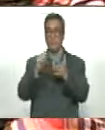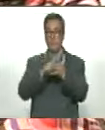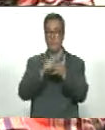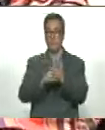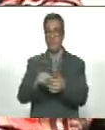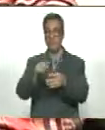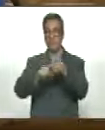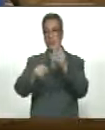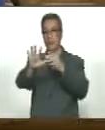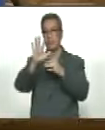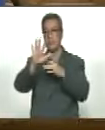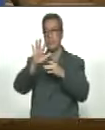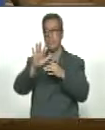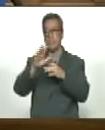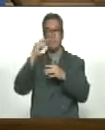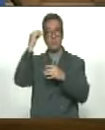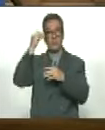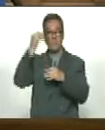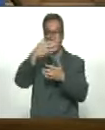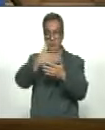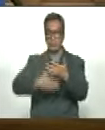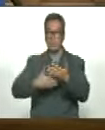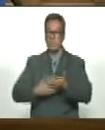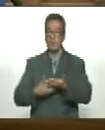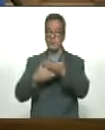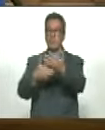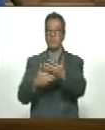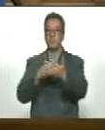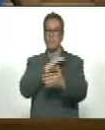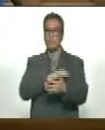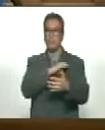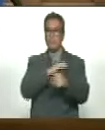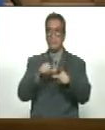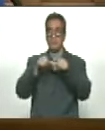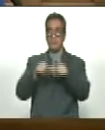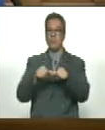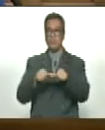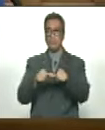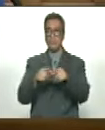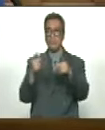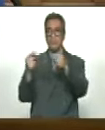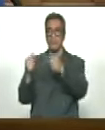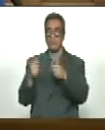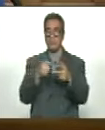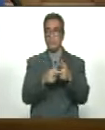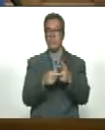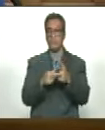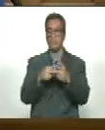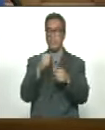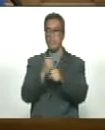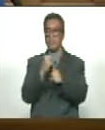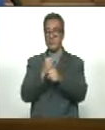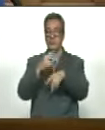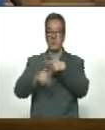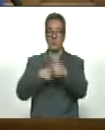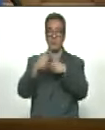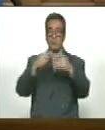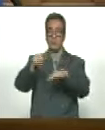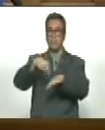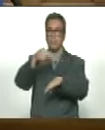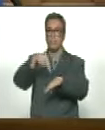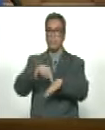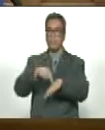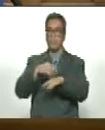Punto número 5. Considerar el informe presentado por la Comisión Permanente de Economía, Finanzas y Desarrollo